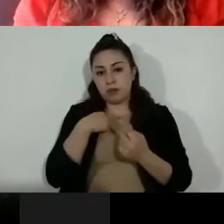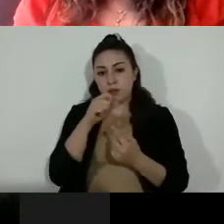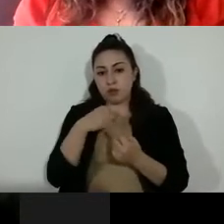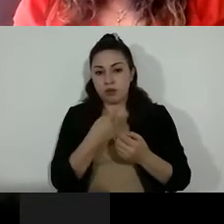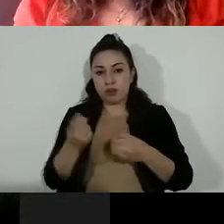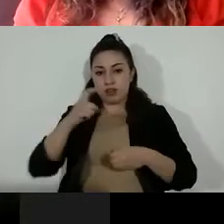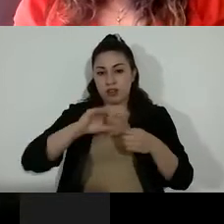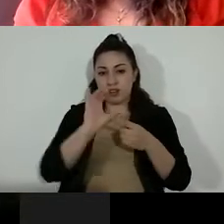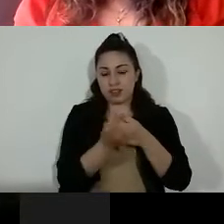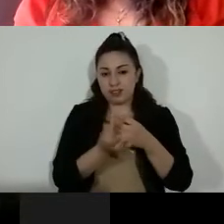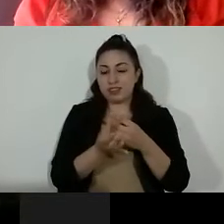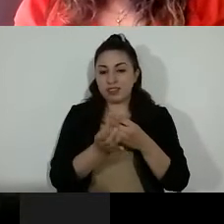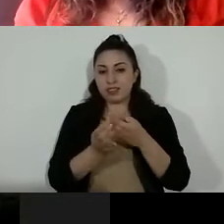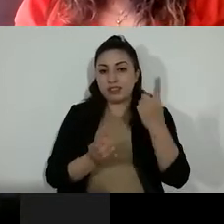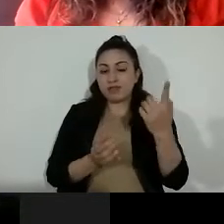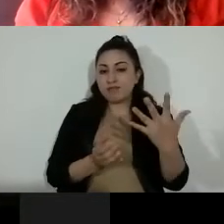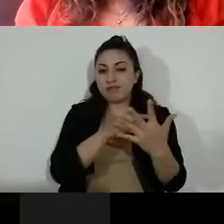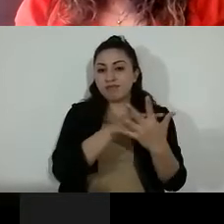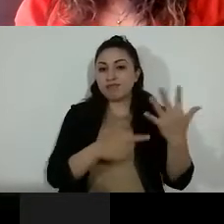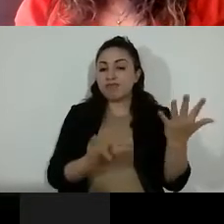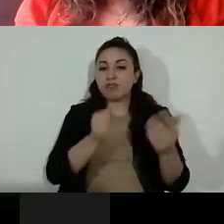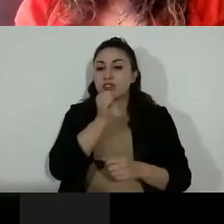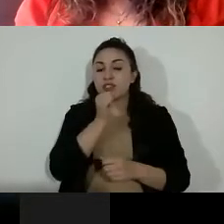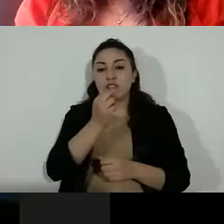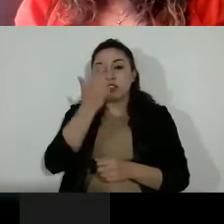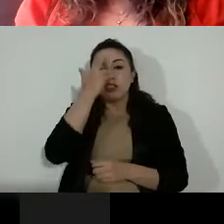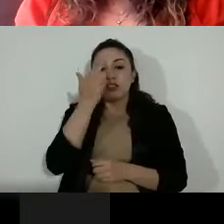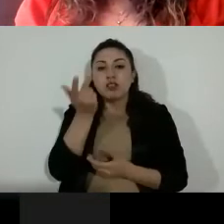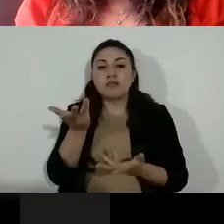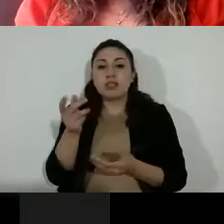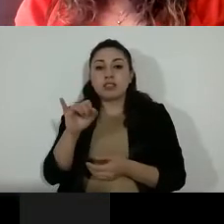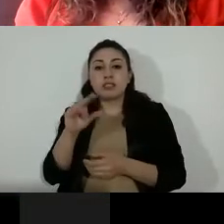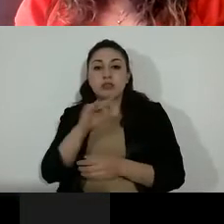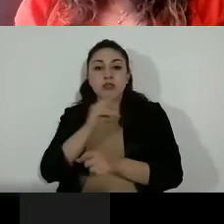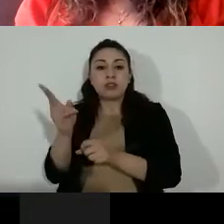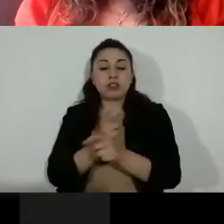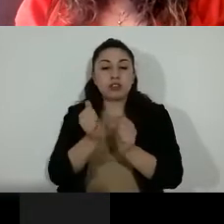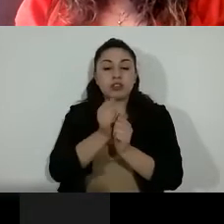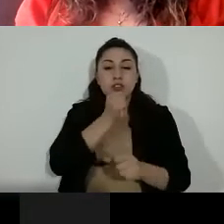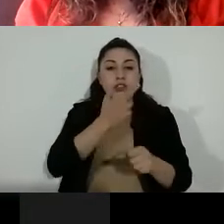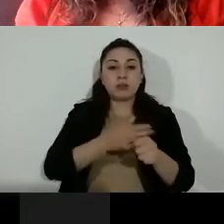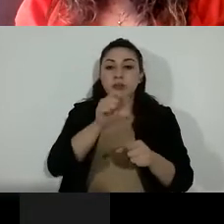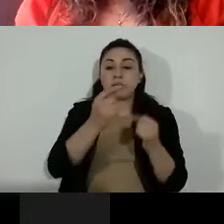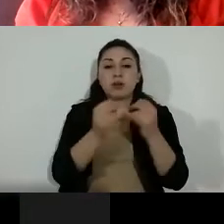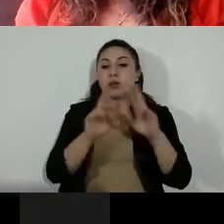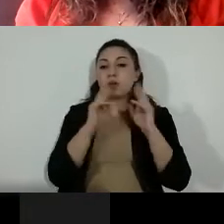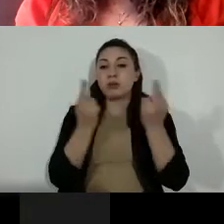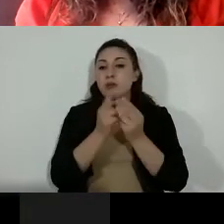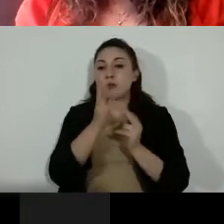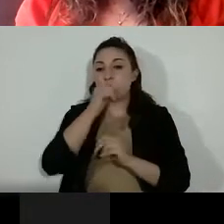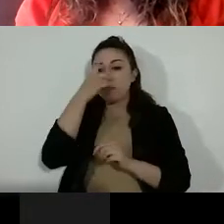anexas. No tendríamos facultades todavía de que fueran invitados los secretarios. No podemos ni tener reunión para poder